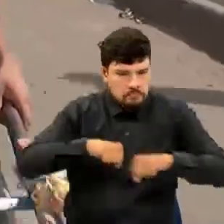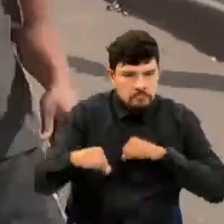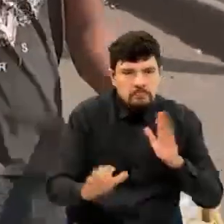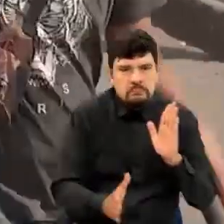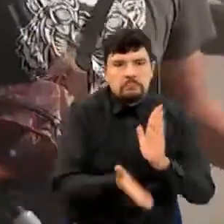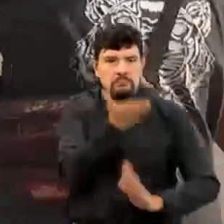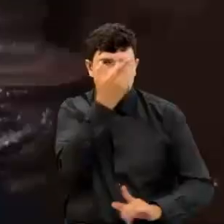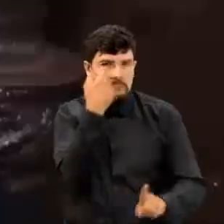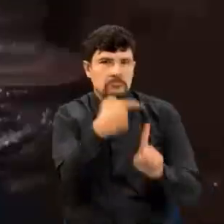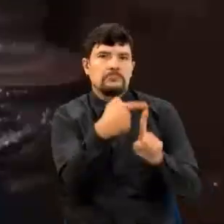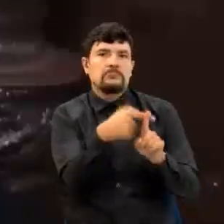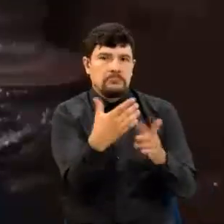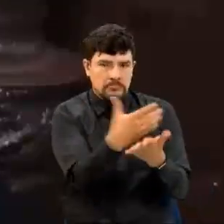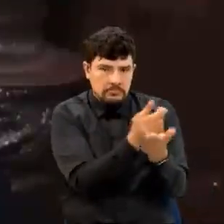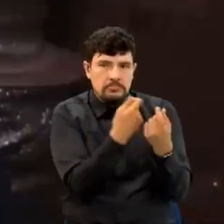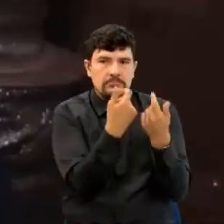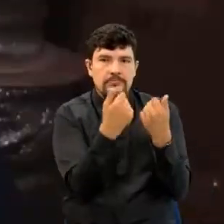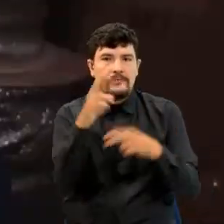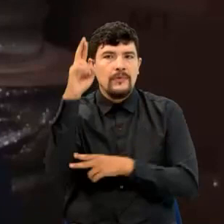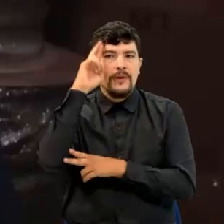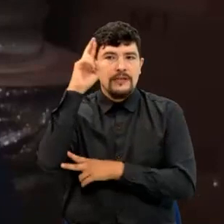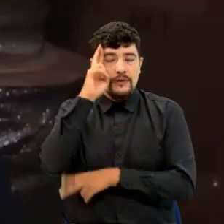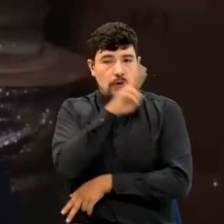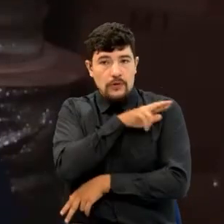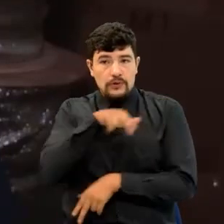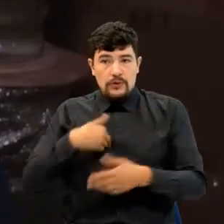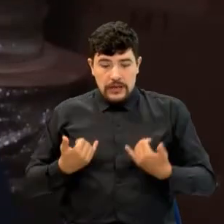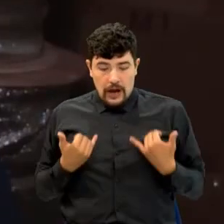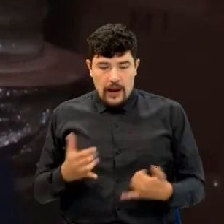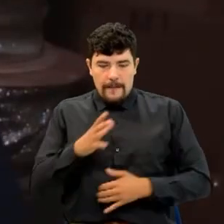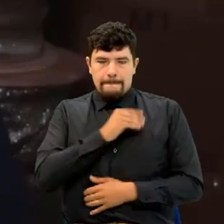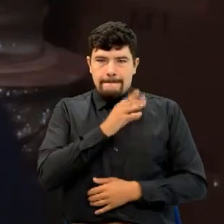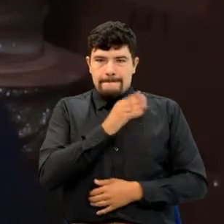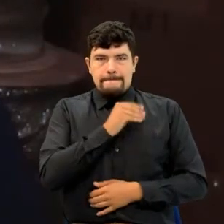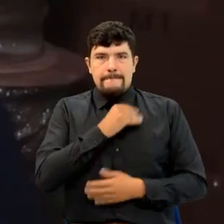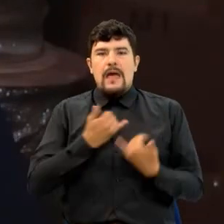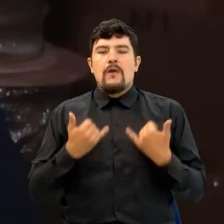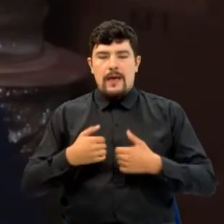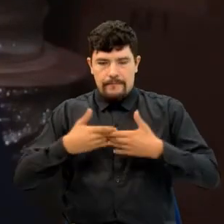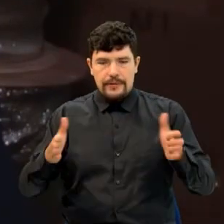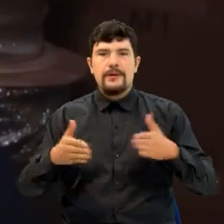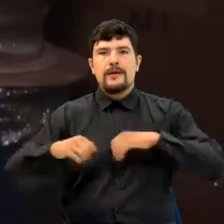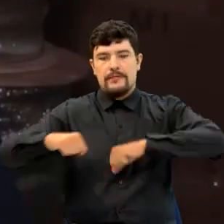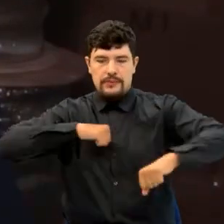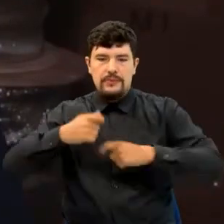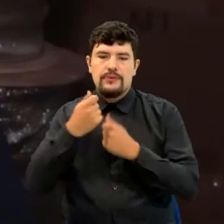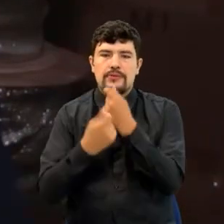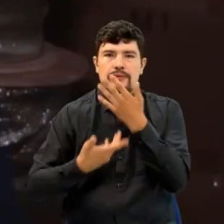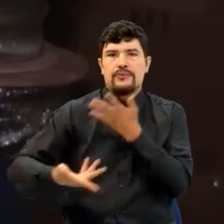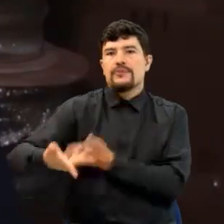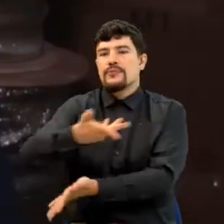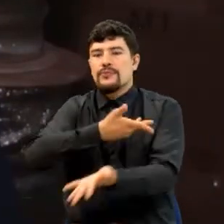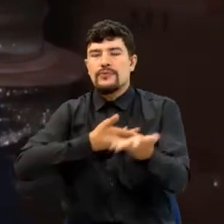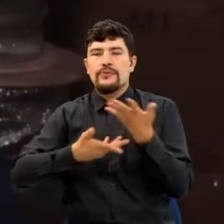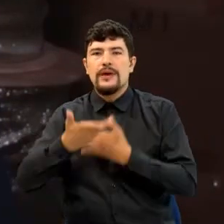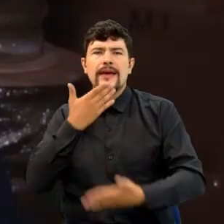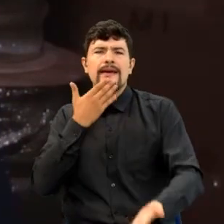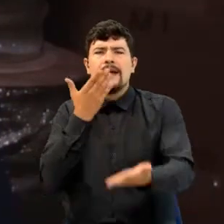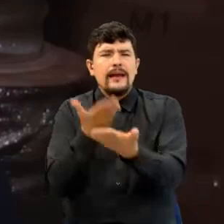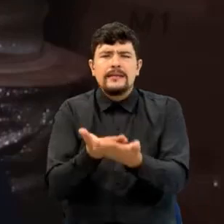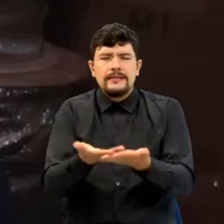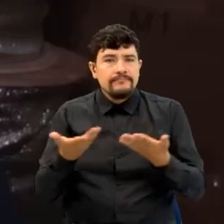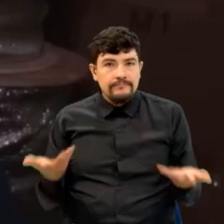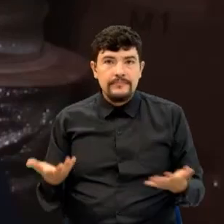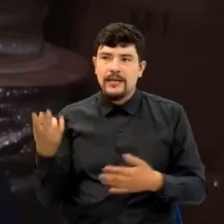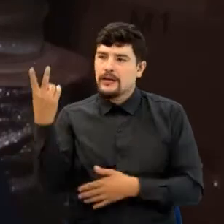repunte positivo. Entonces, estamos muy complacidos por esta reactivación económica gracias a la